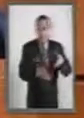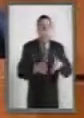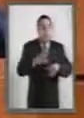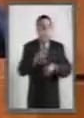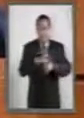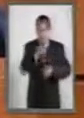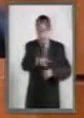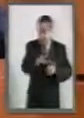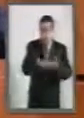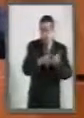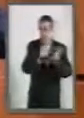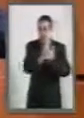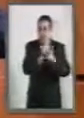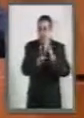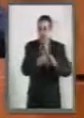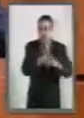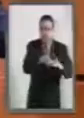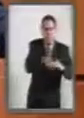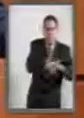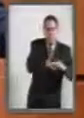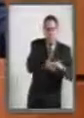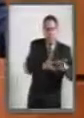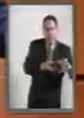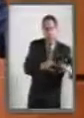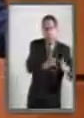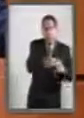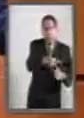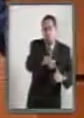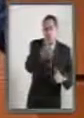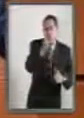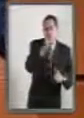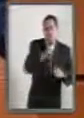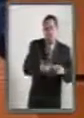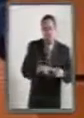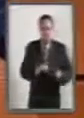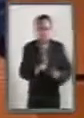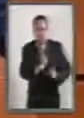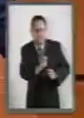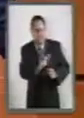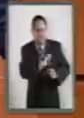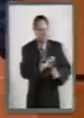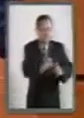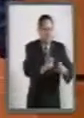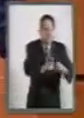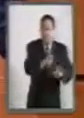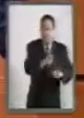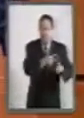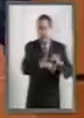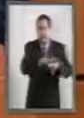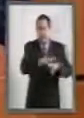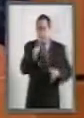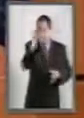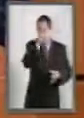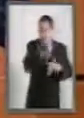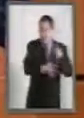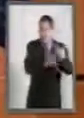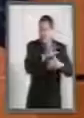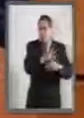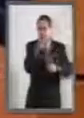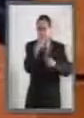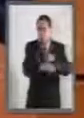del crimen organizado, sobre todo aquel que tiene finalidad extractiva de rentas, y el aumento de la violencia en nuestro